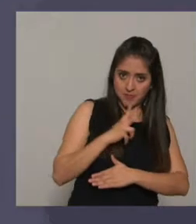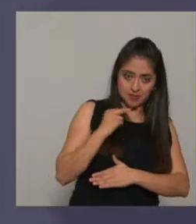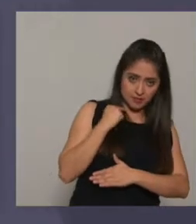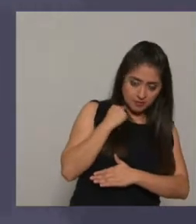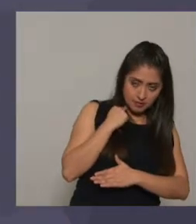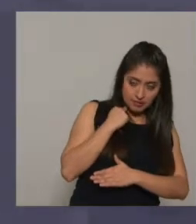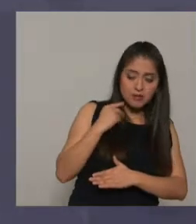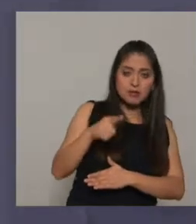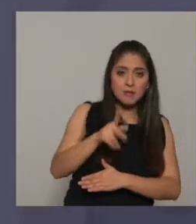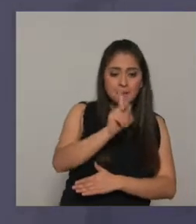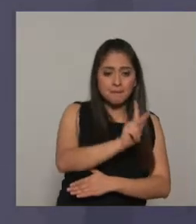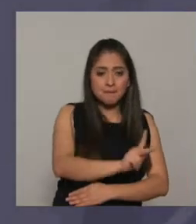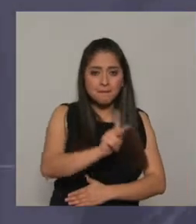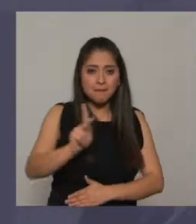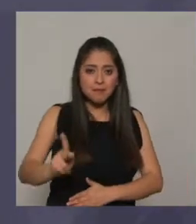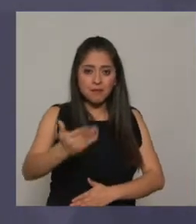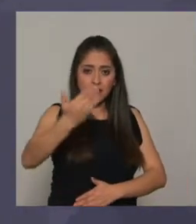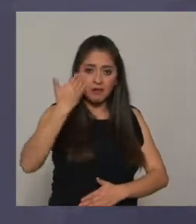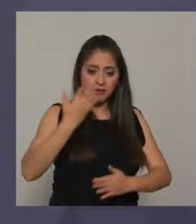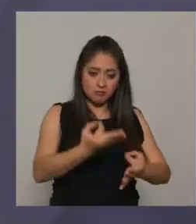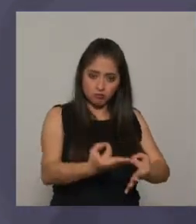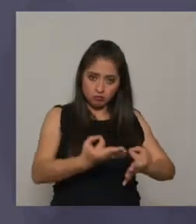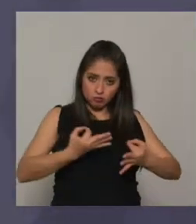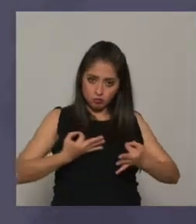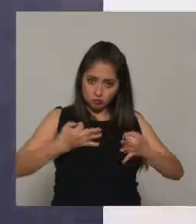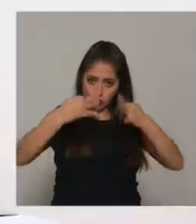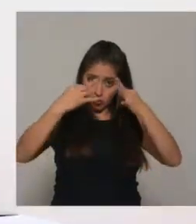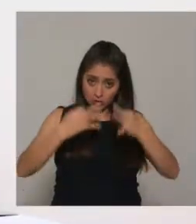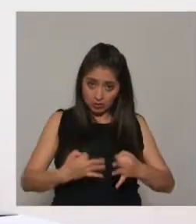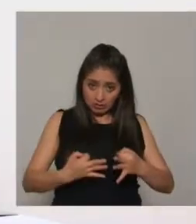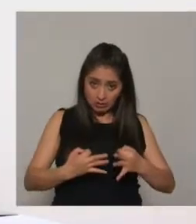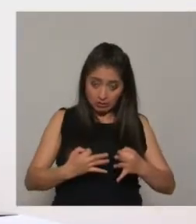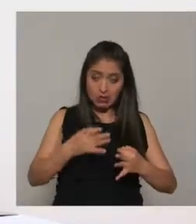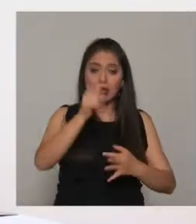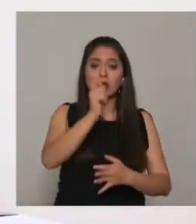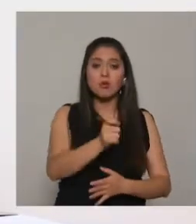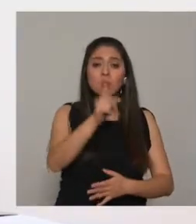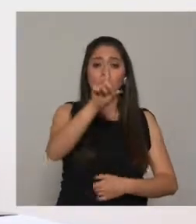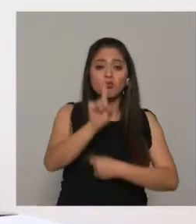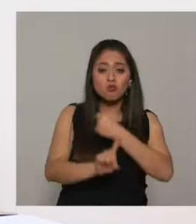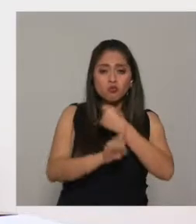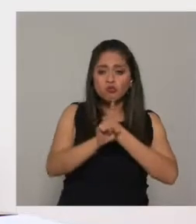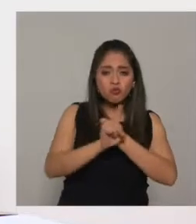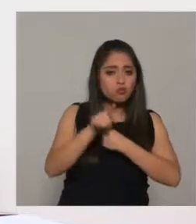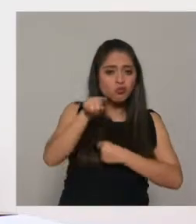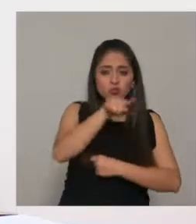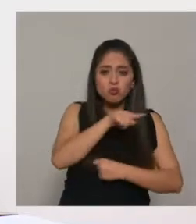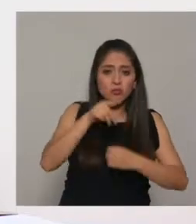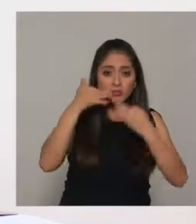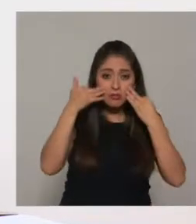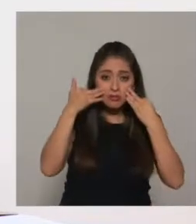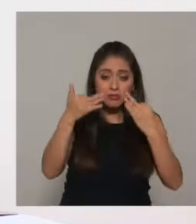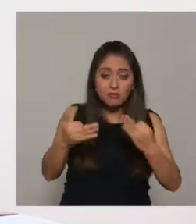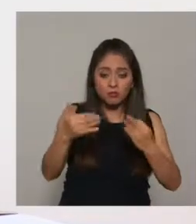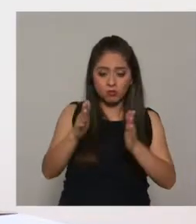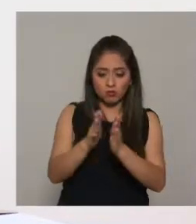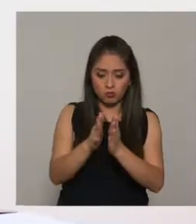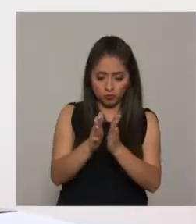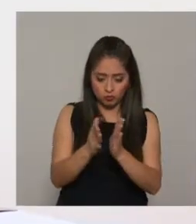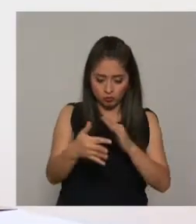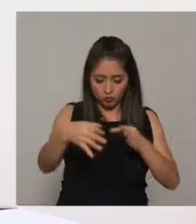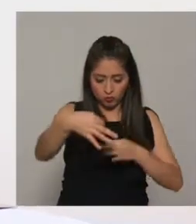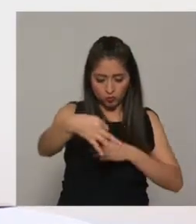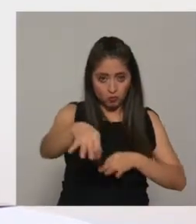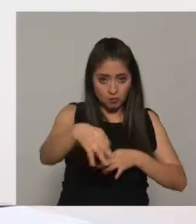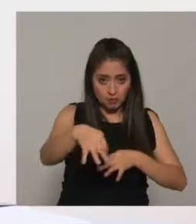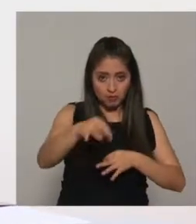idénticas a la que me presentaste como original. Entonces no hay pierde, hay certeza de que las copias certificadas que se expidieron